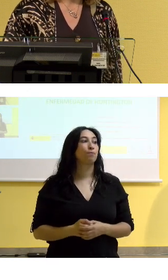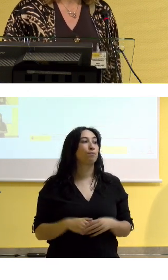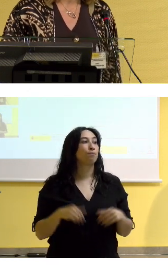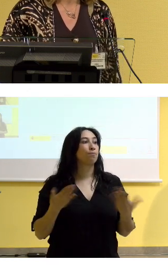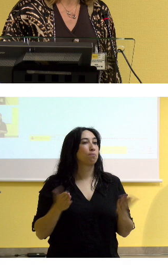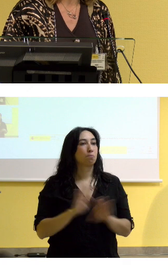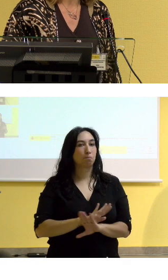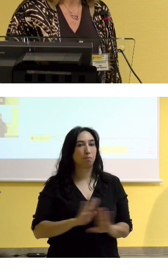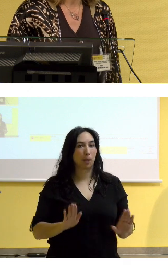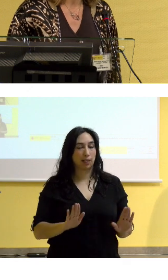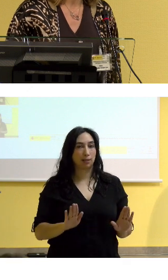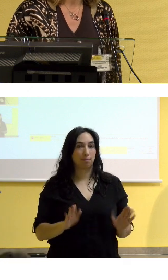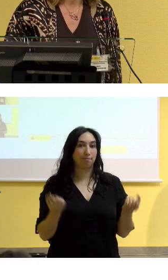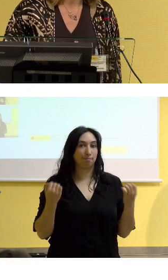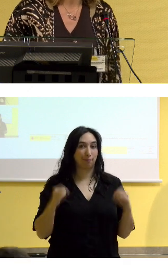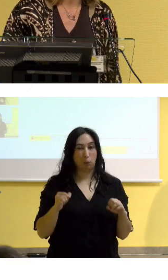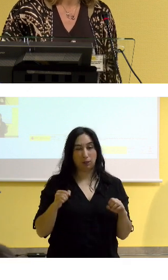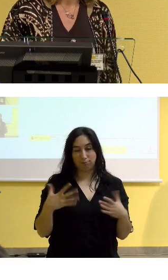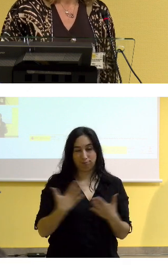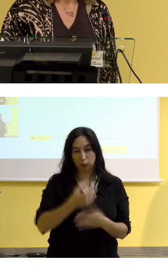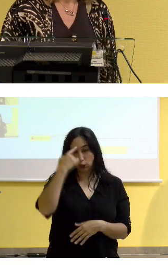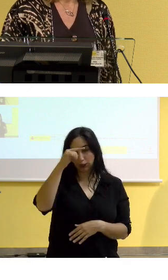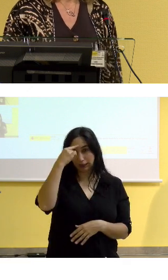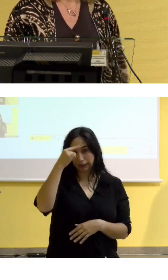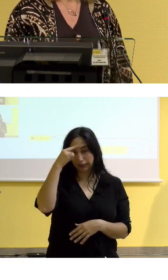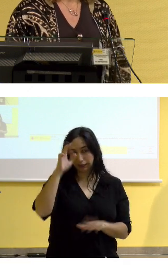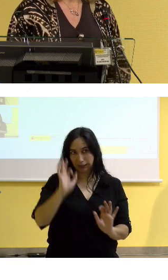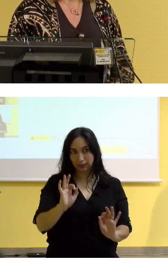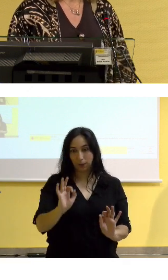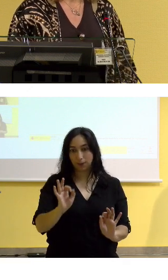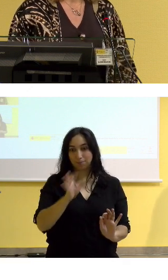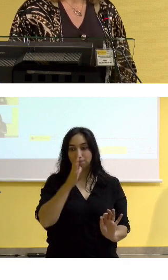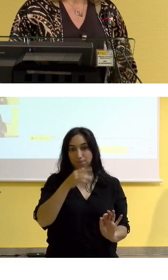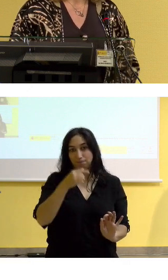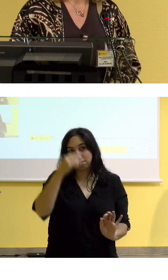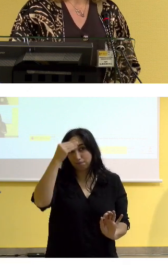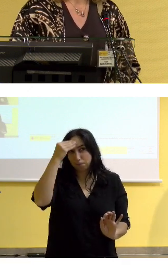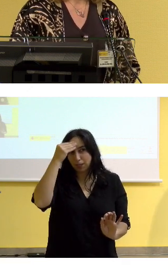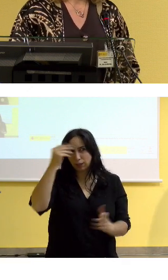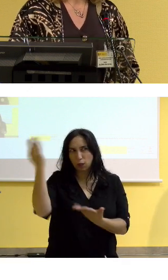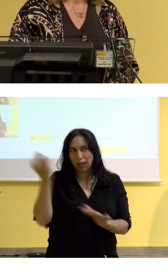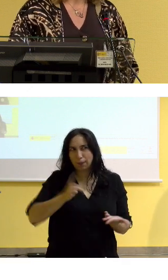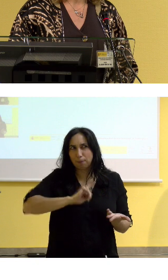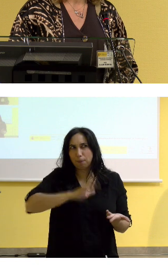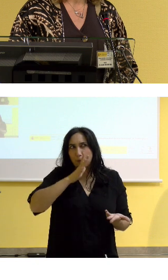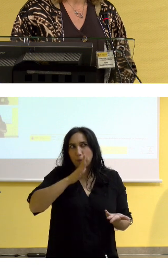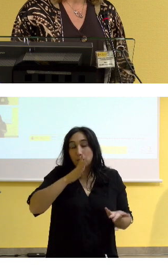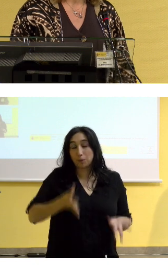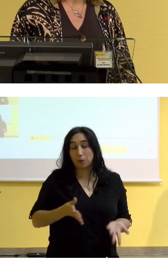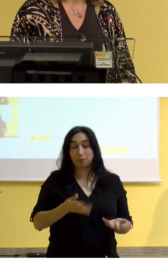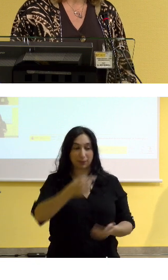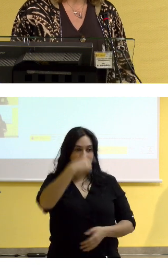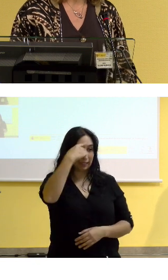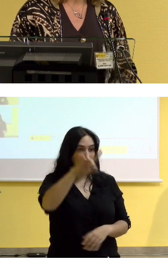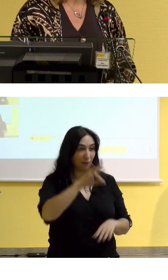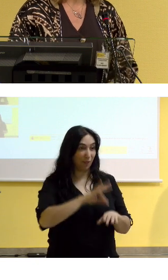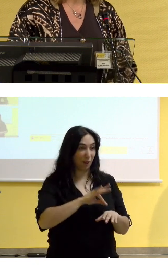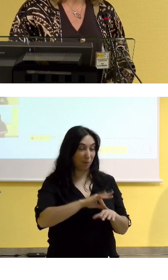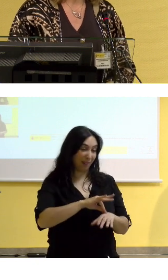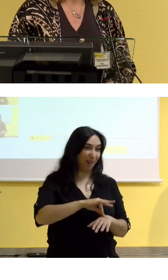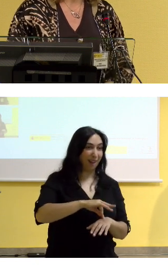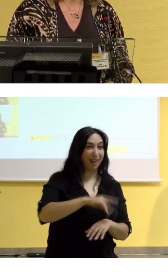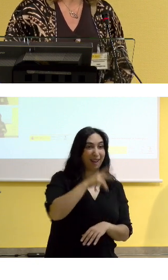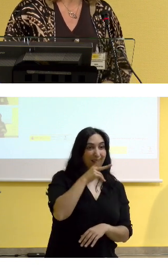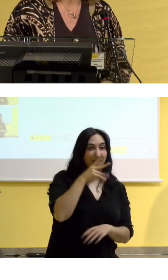sin más preámbulos, aunque ya lo sabemos todos, ¿por qué yo creo que me han invitado hoy aquí? Pues sabemos que la enfermedad de Huntington es